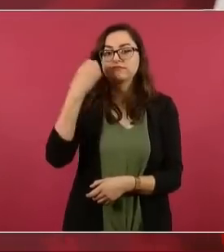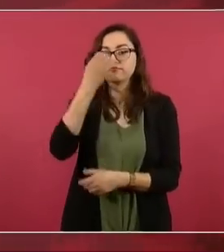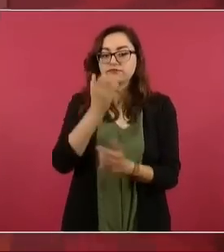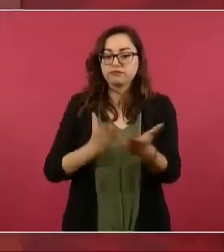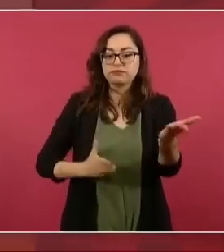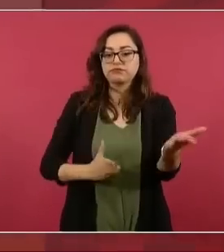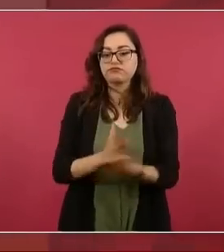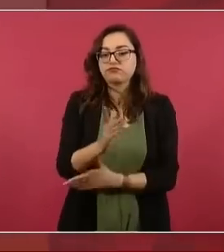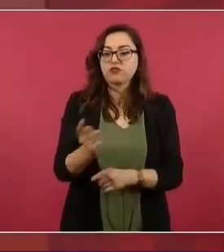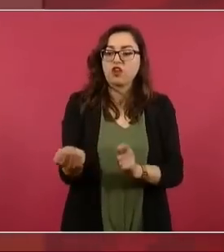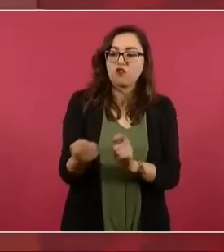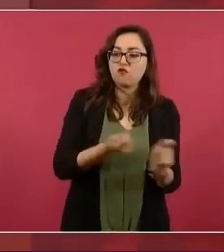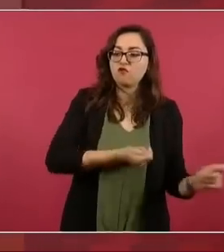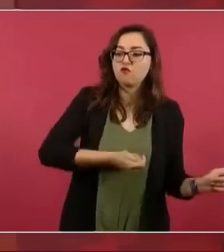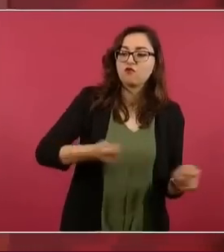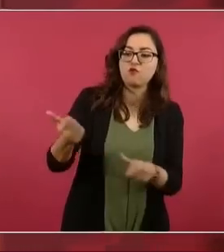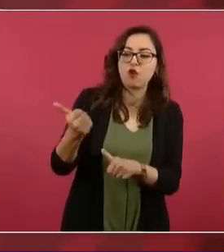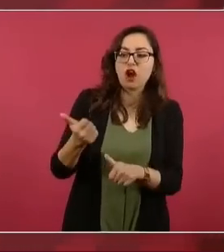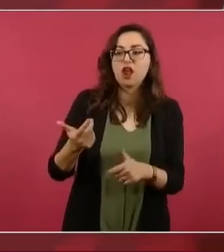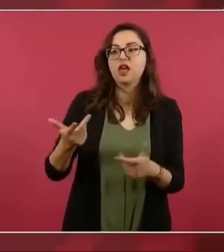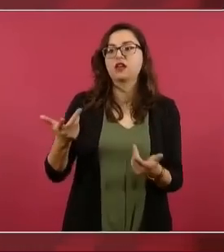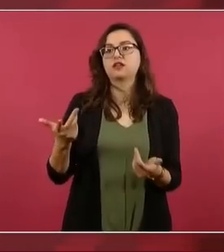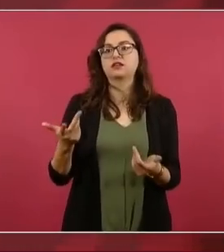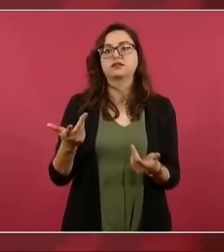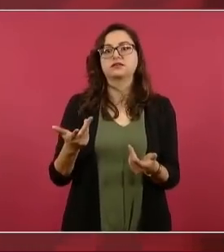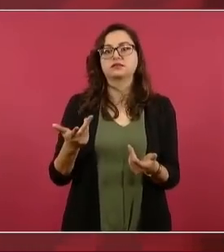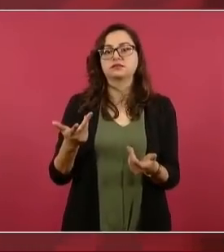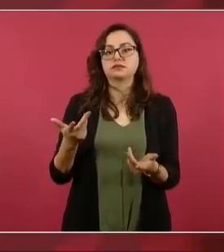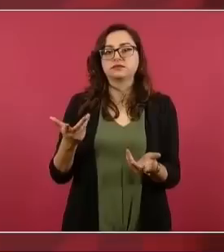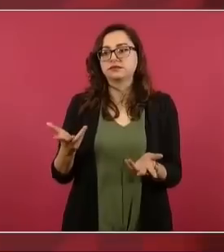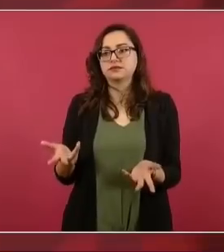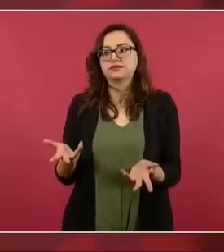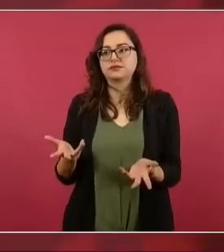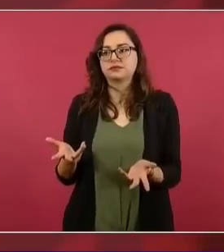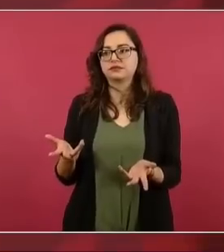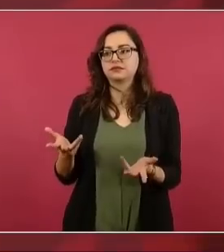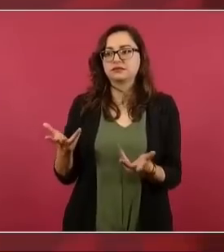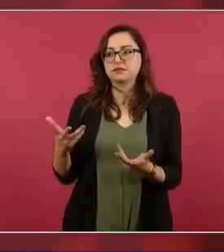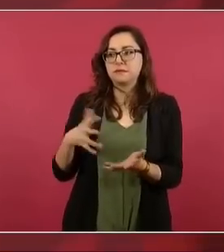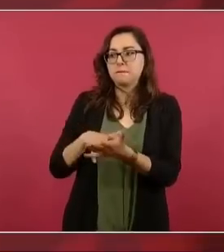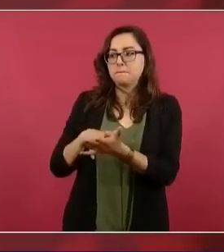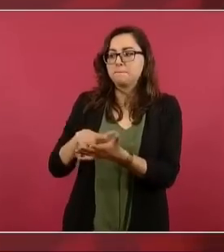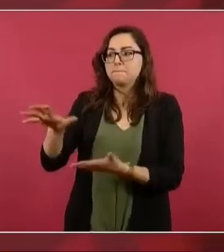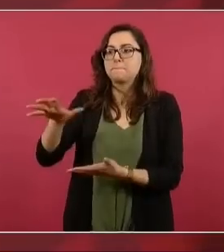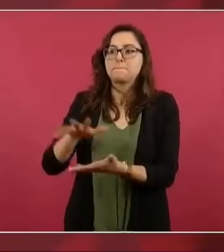para darle espacio a las escuelas privadas.